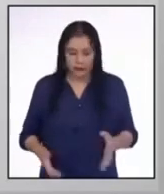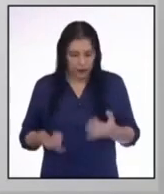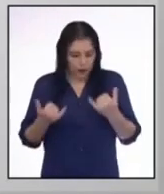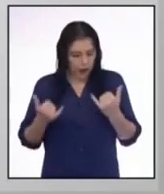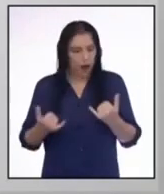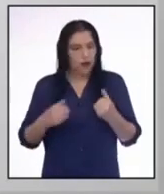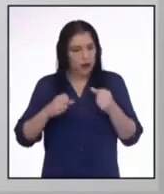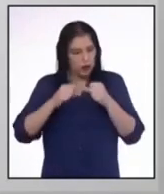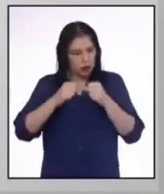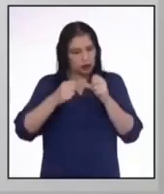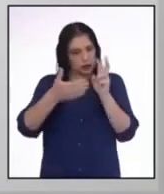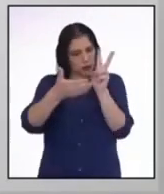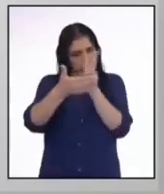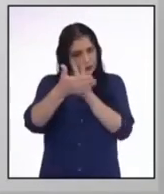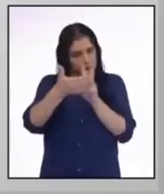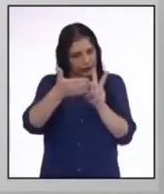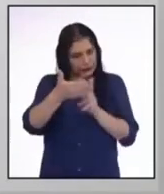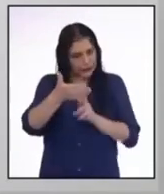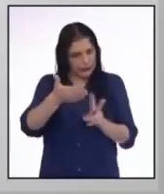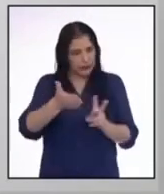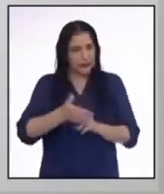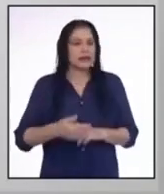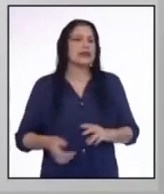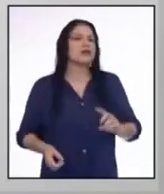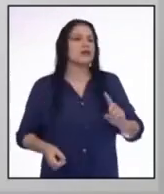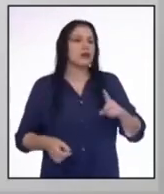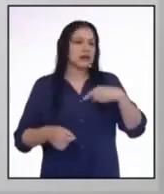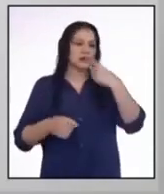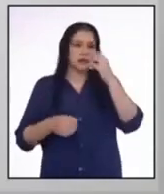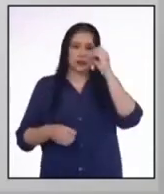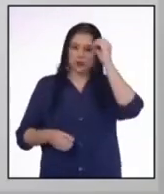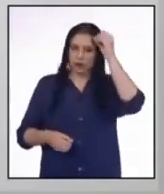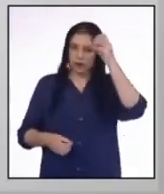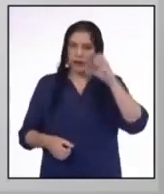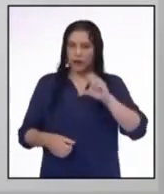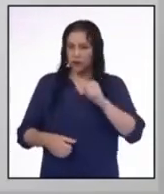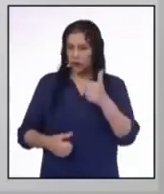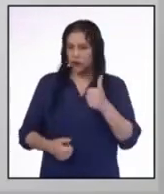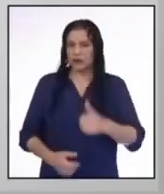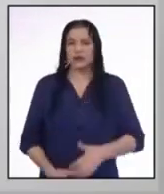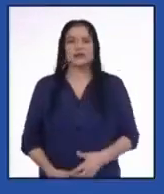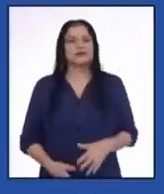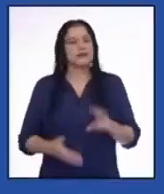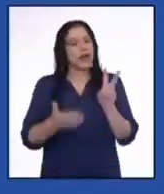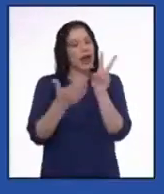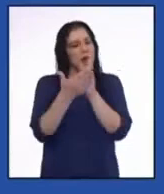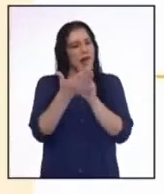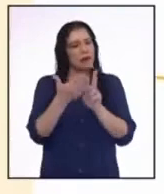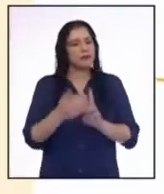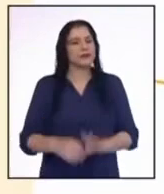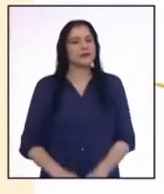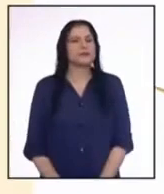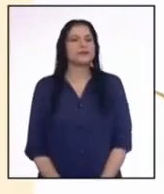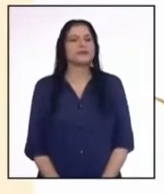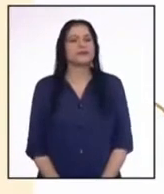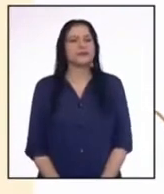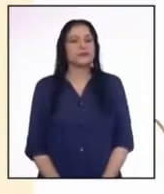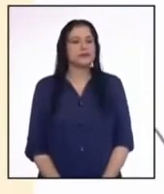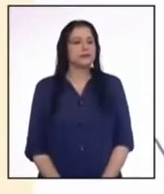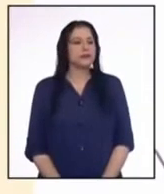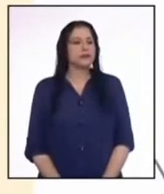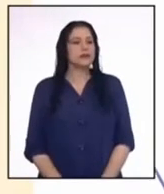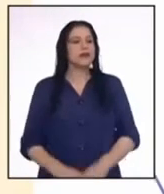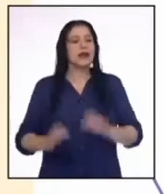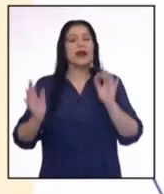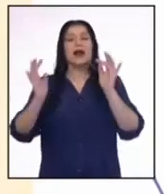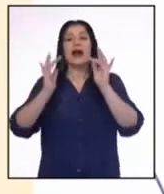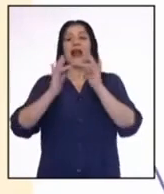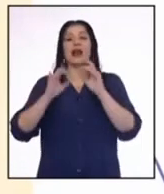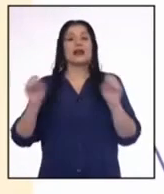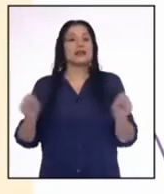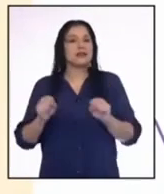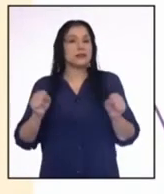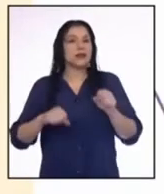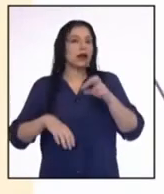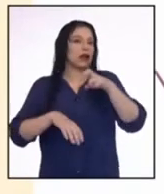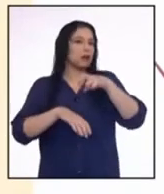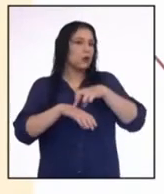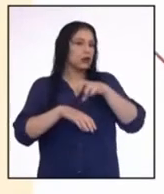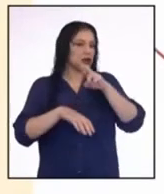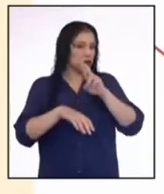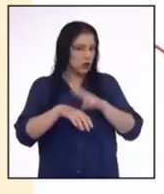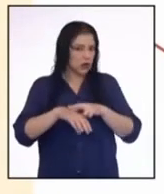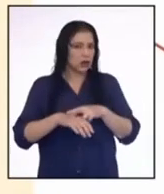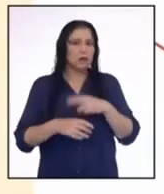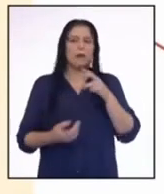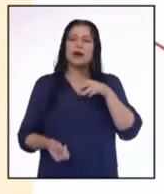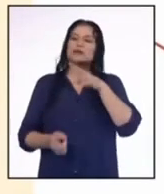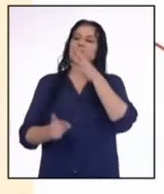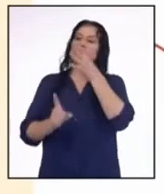Ahora sigamos la lectura con las siguientes opiniones. Leamos. La Red Sísmica de Puerto Rico, en